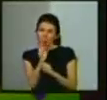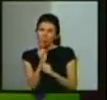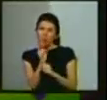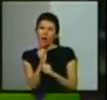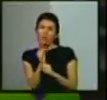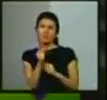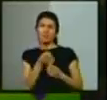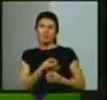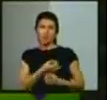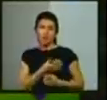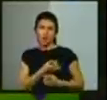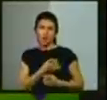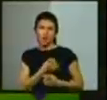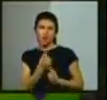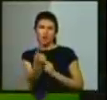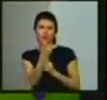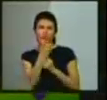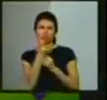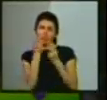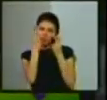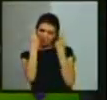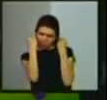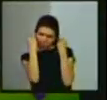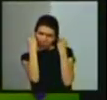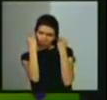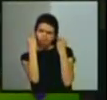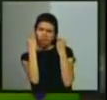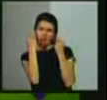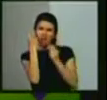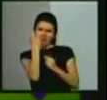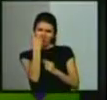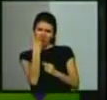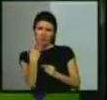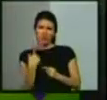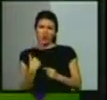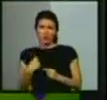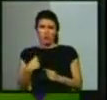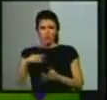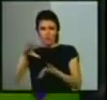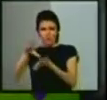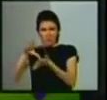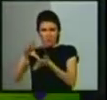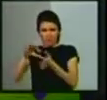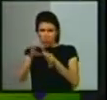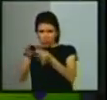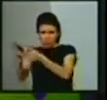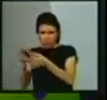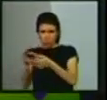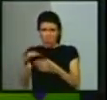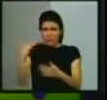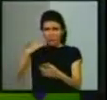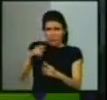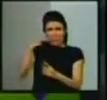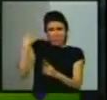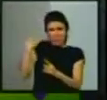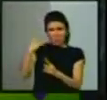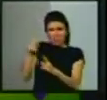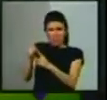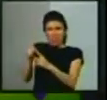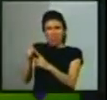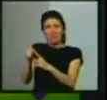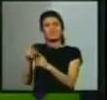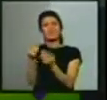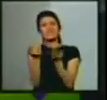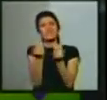humillaciones, y entender que por el bien superior de un país unificado es necesario convocar a la